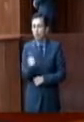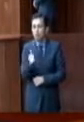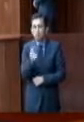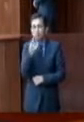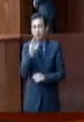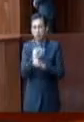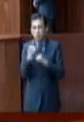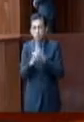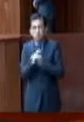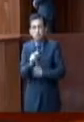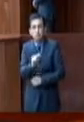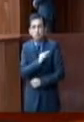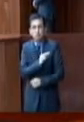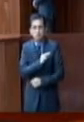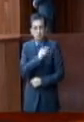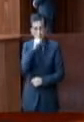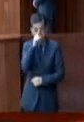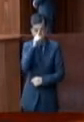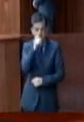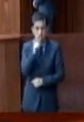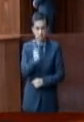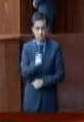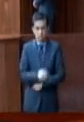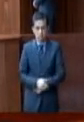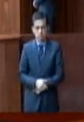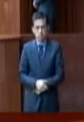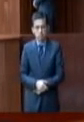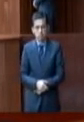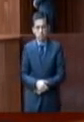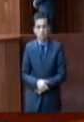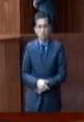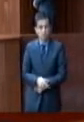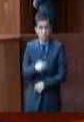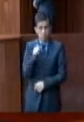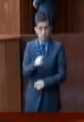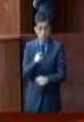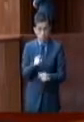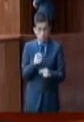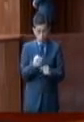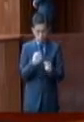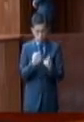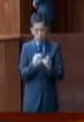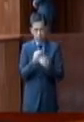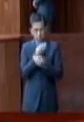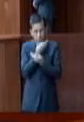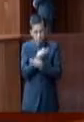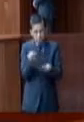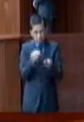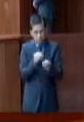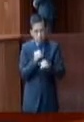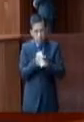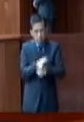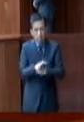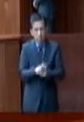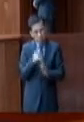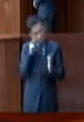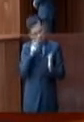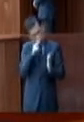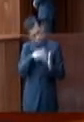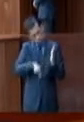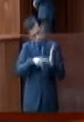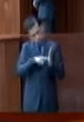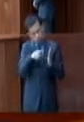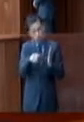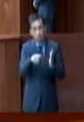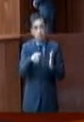específica a la al también dentro de este comunicado vemos los logros sindicales que deben